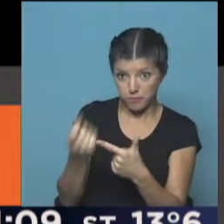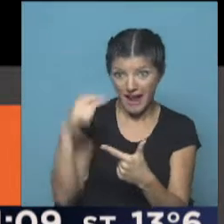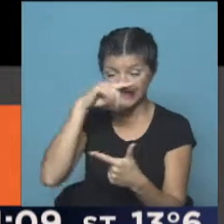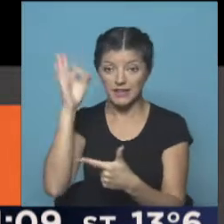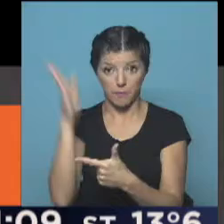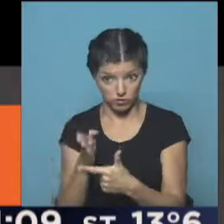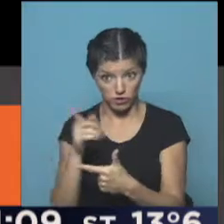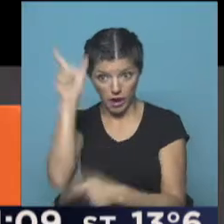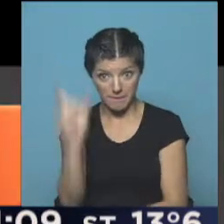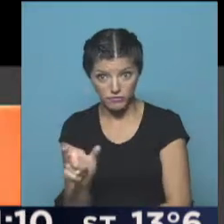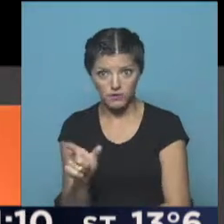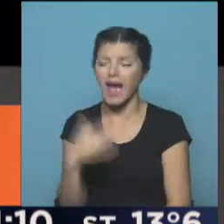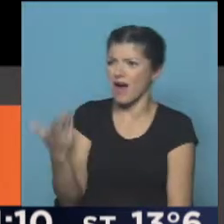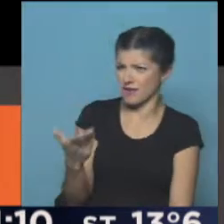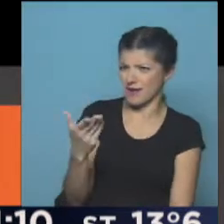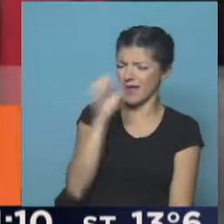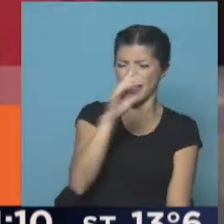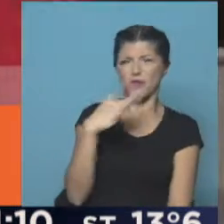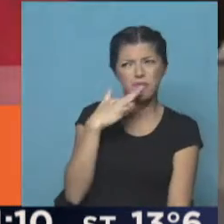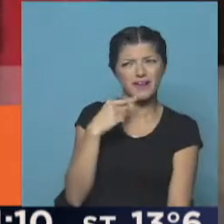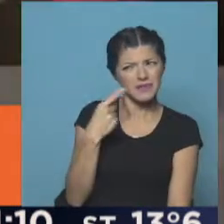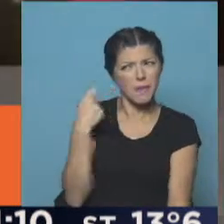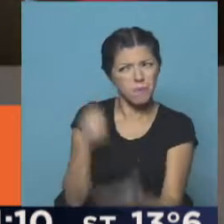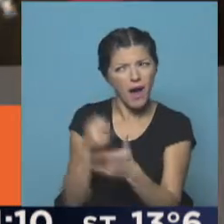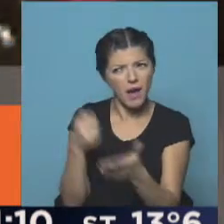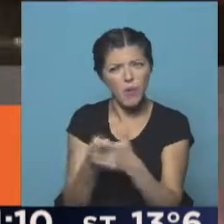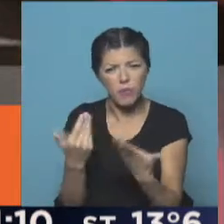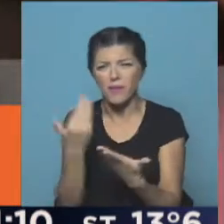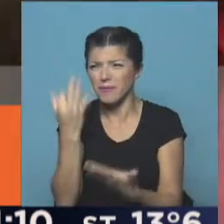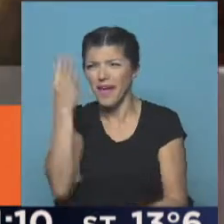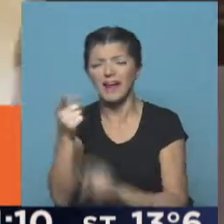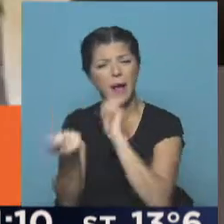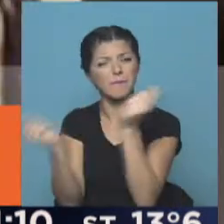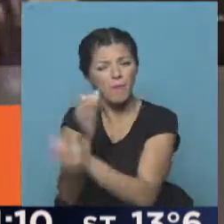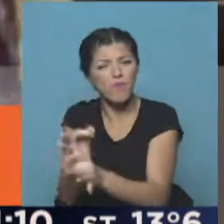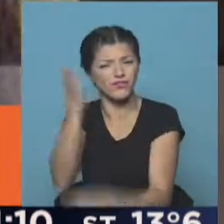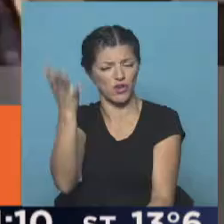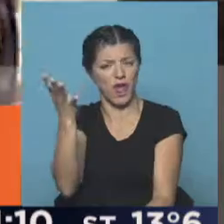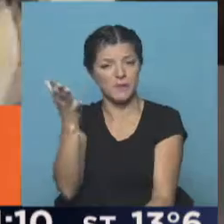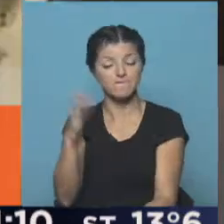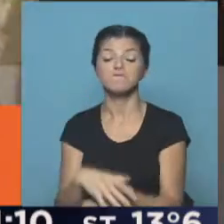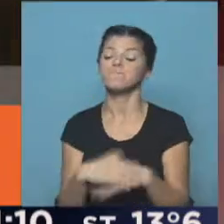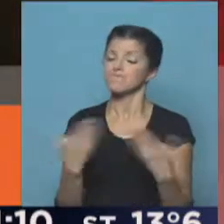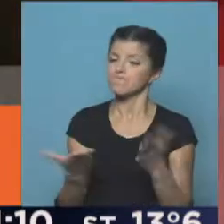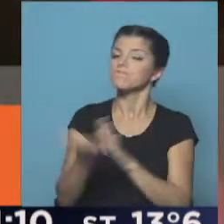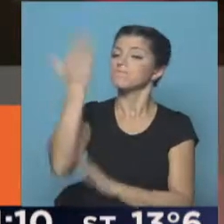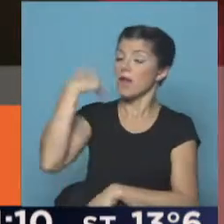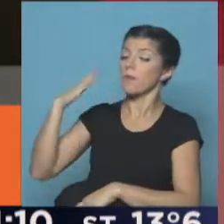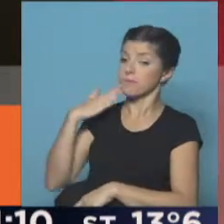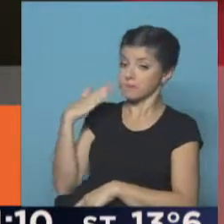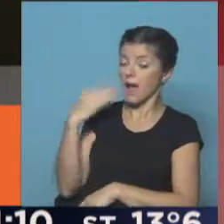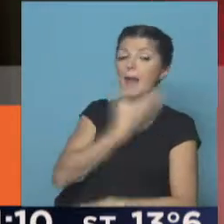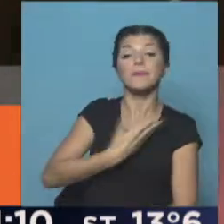es, ¿se paga? ¿Podrá Centurión ser un profesional? Lo cierto es que hoy, a la tarde, el presidente Xeneize